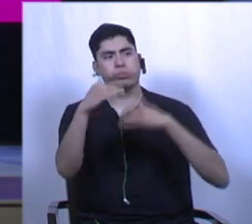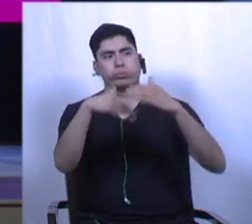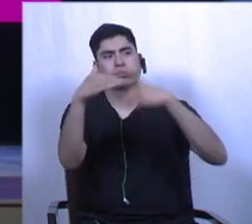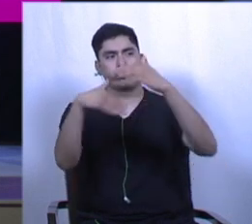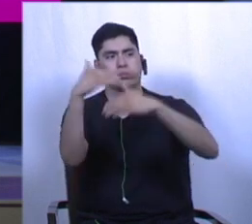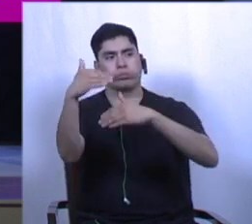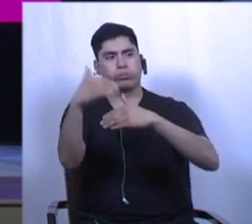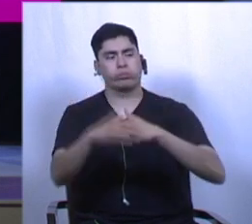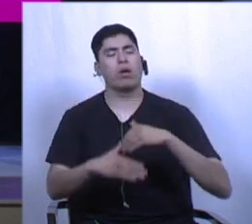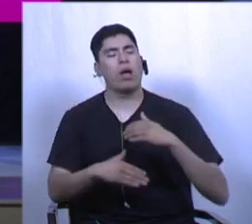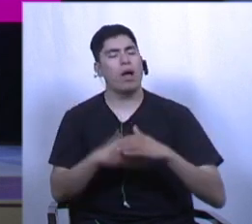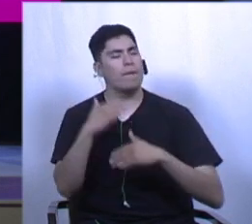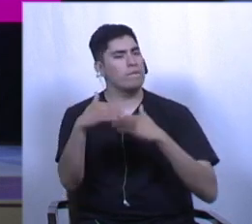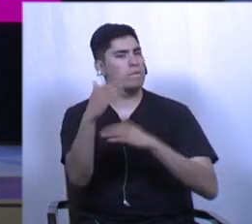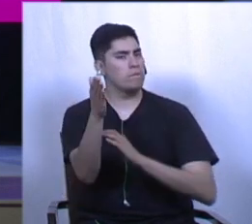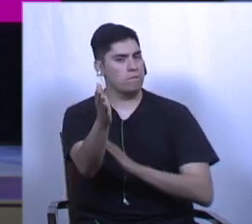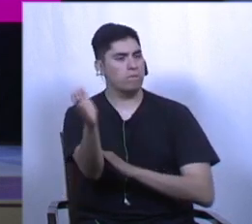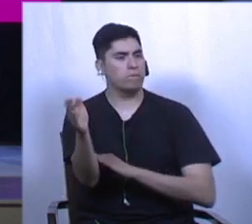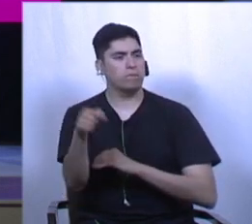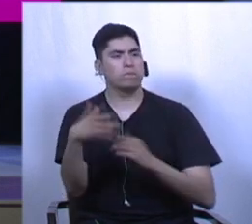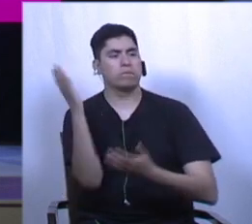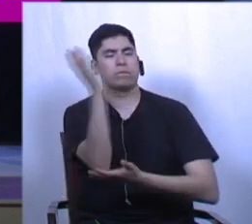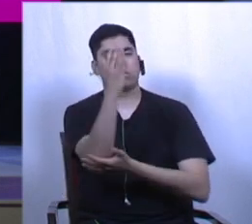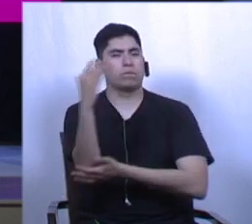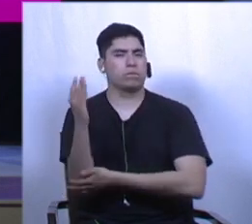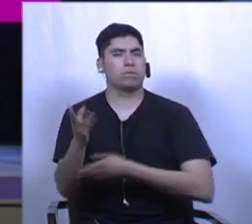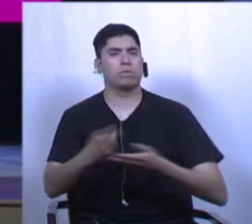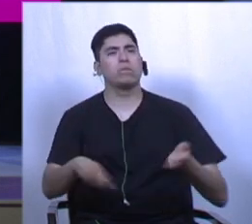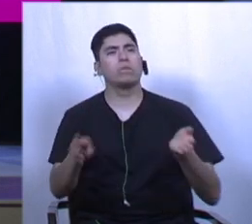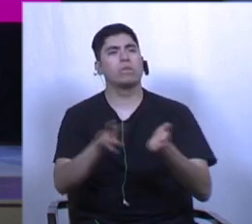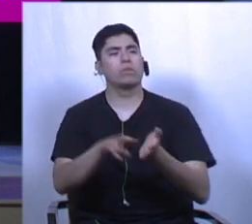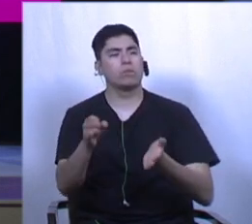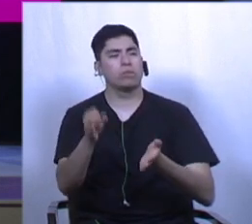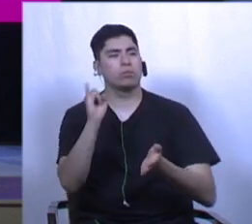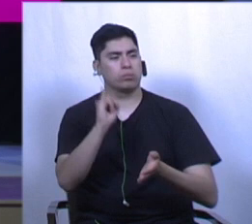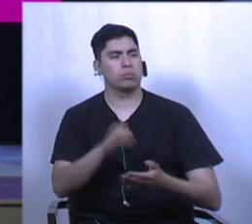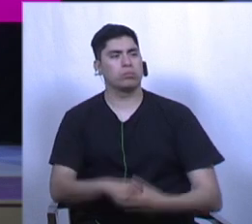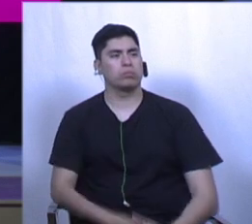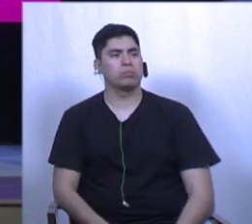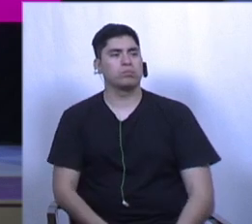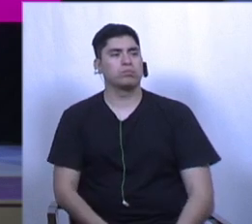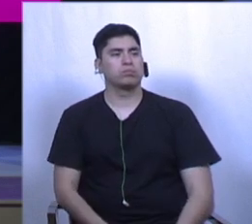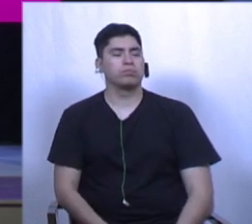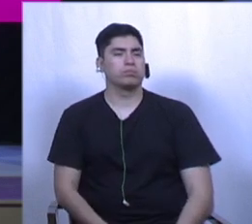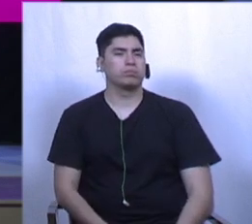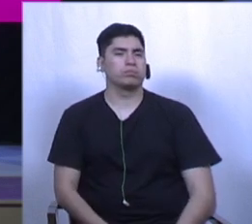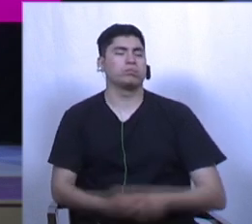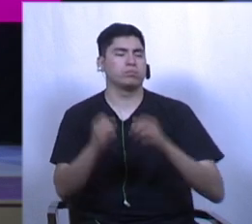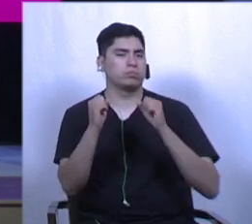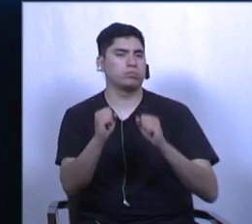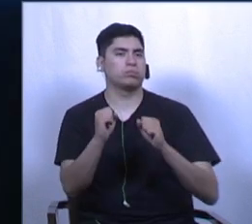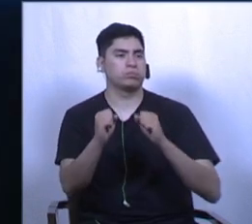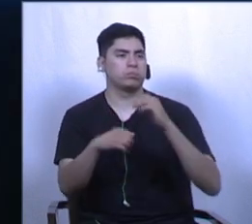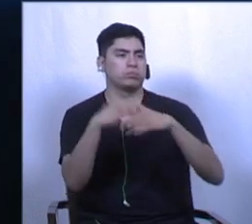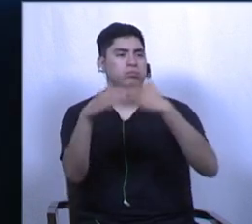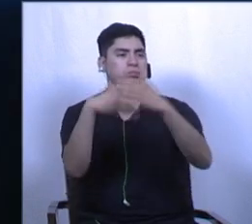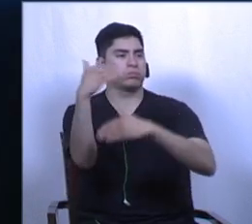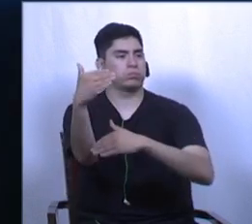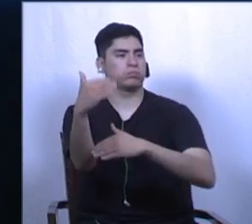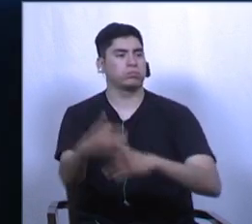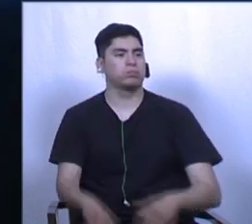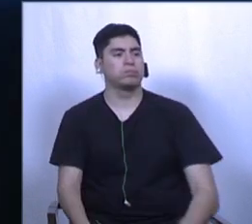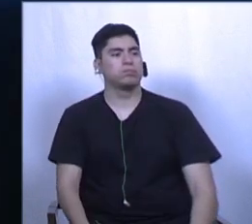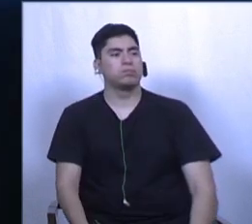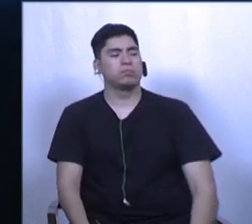ni avanzar en este árbol reproductivo. Si estas comunidades pueden avanzar,